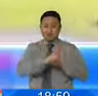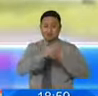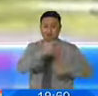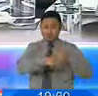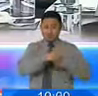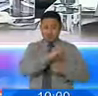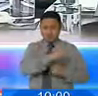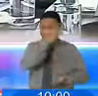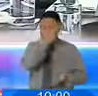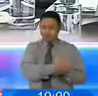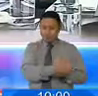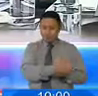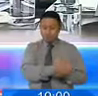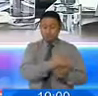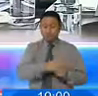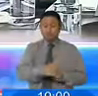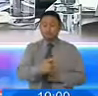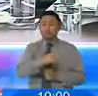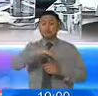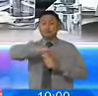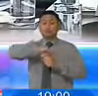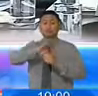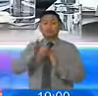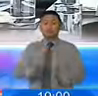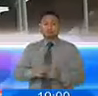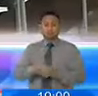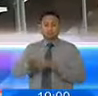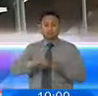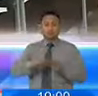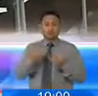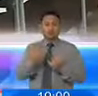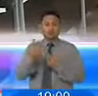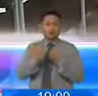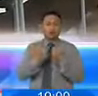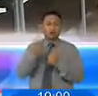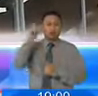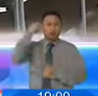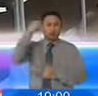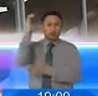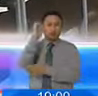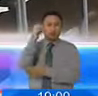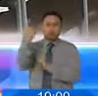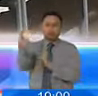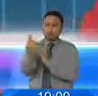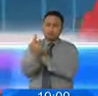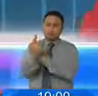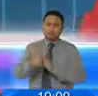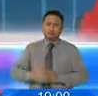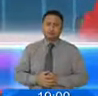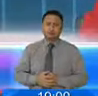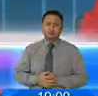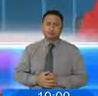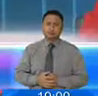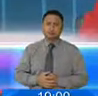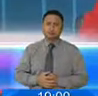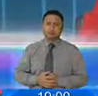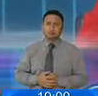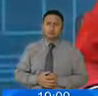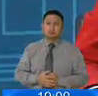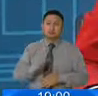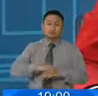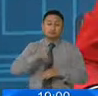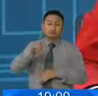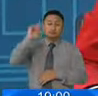delictivos la cancillera espinoza explicó que los diálogos son directamente con el gobierno colombiano y entendemos por el